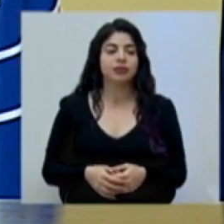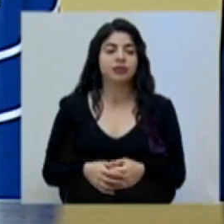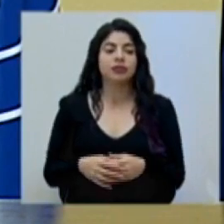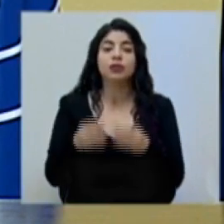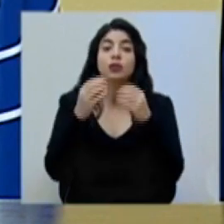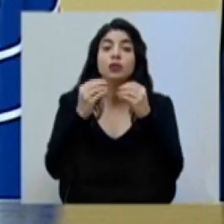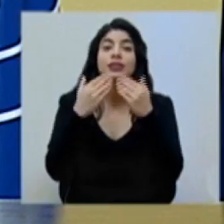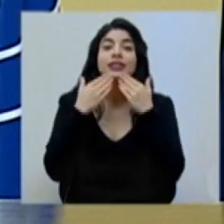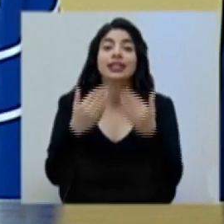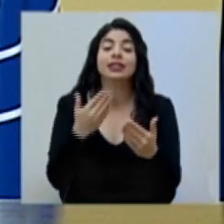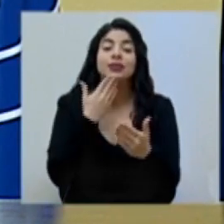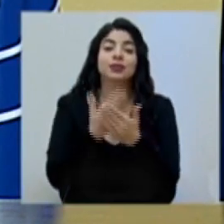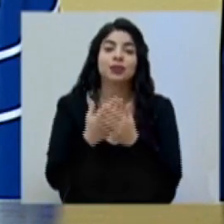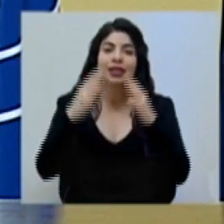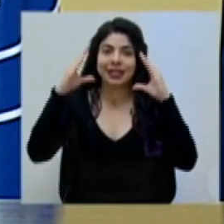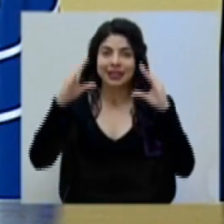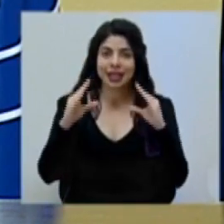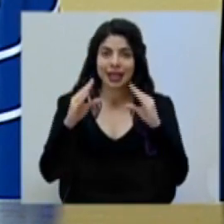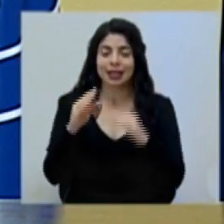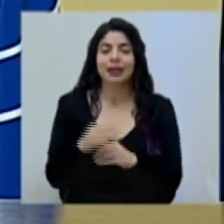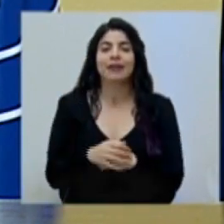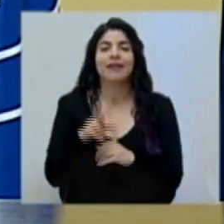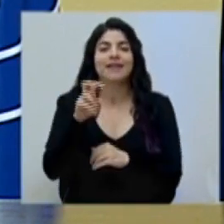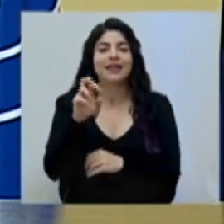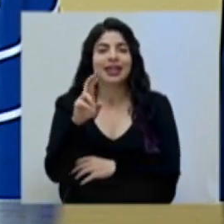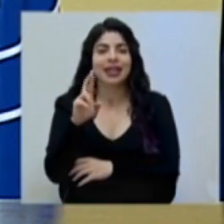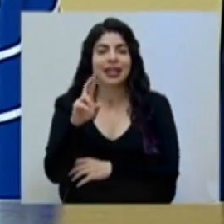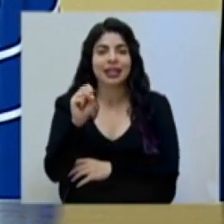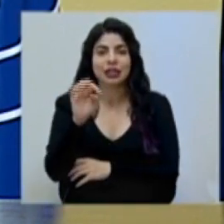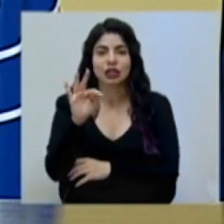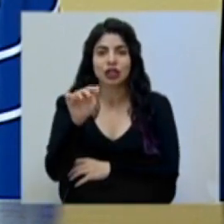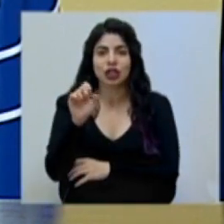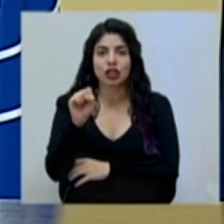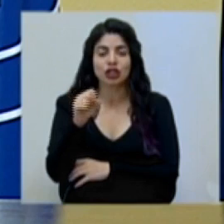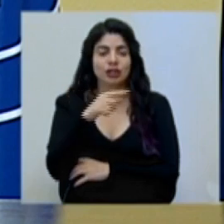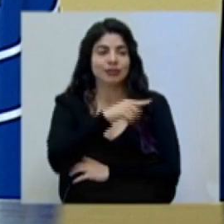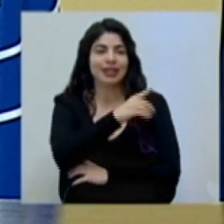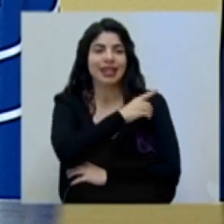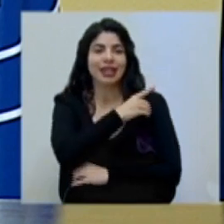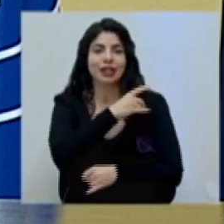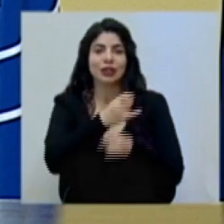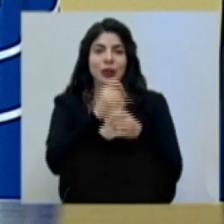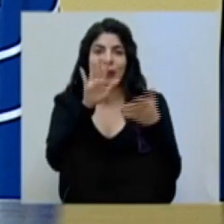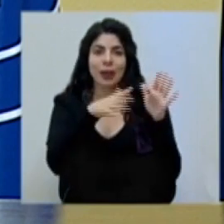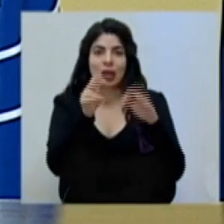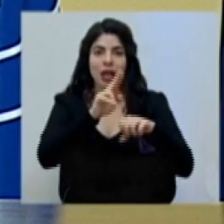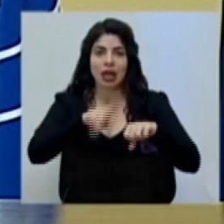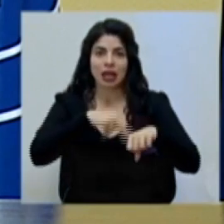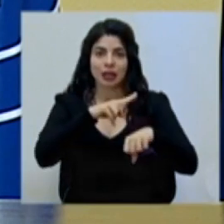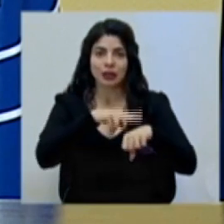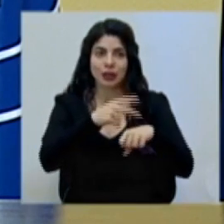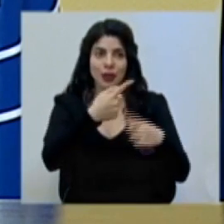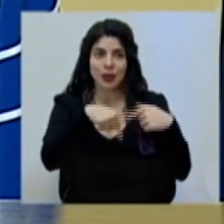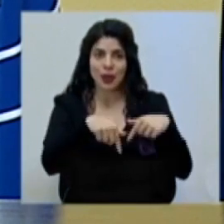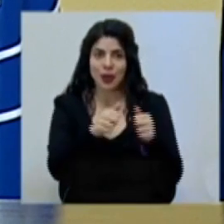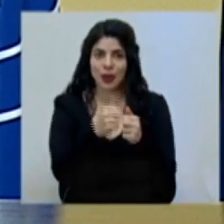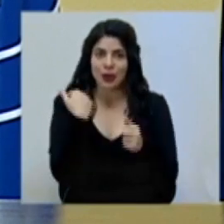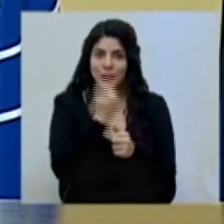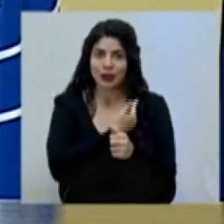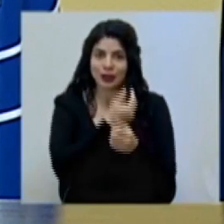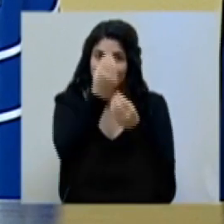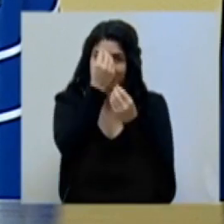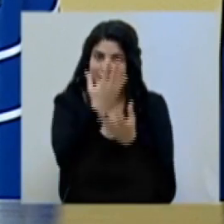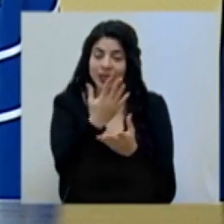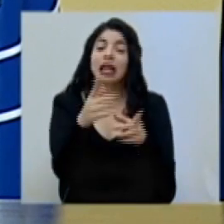Muchísimas gracias. Muy buenas tardes, don Werner Stolz, director del Instituto Meteorológico Nacional, que nos acompaña hoy en este reporte, que